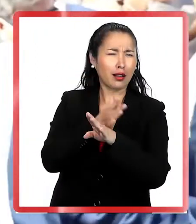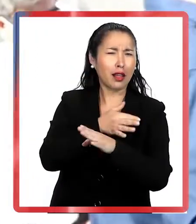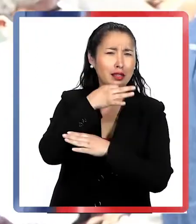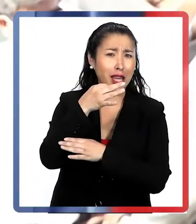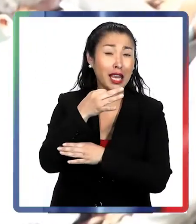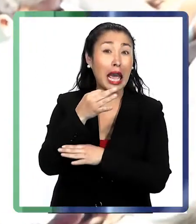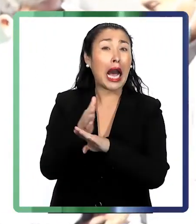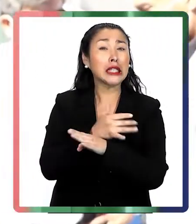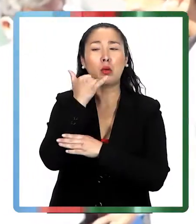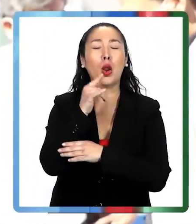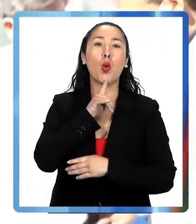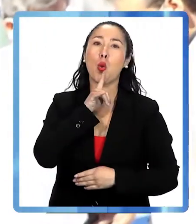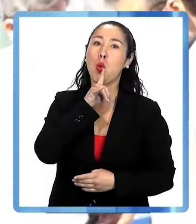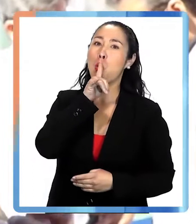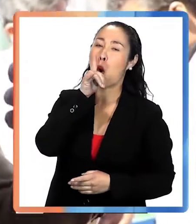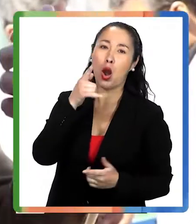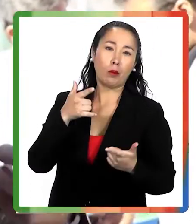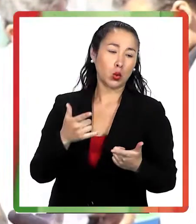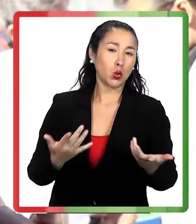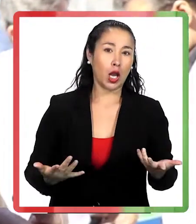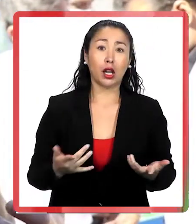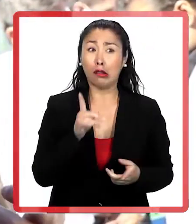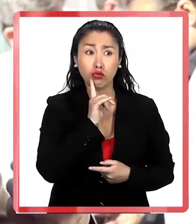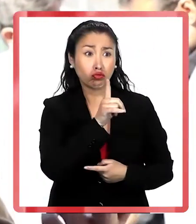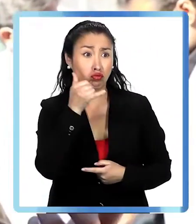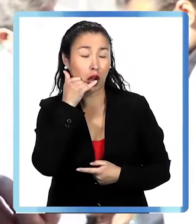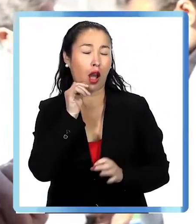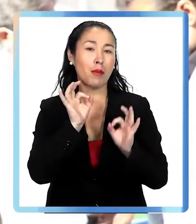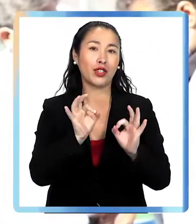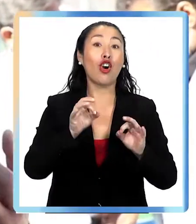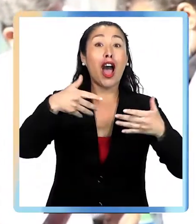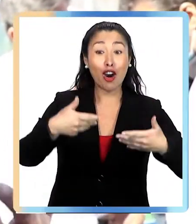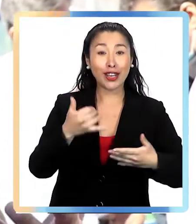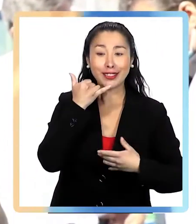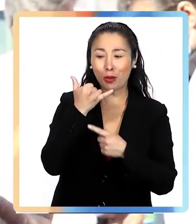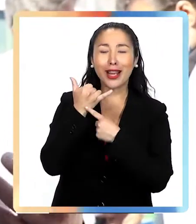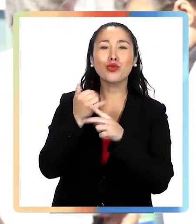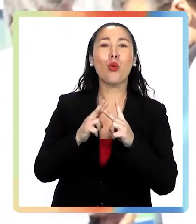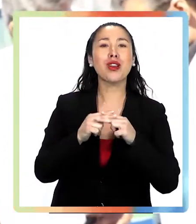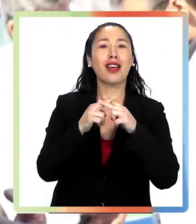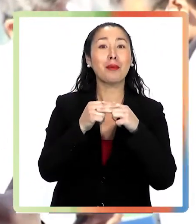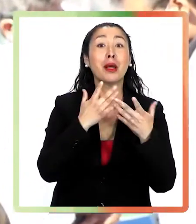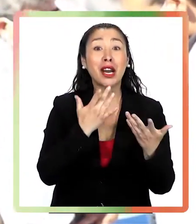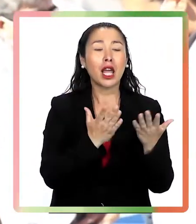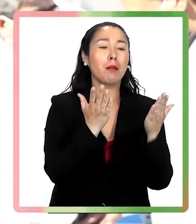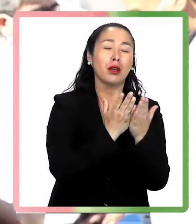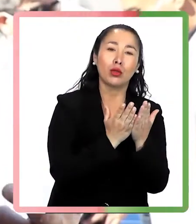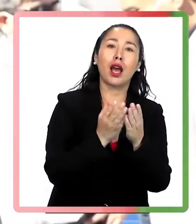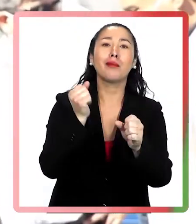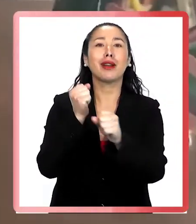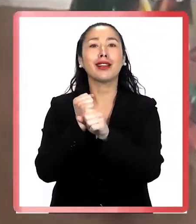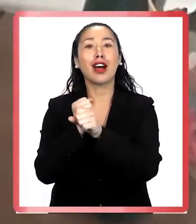ya, al principio era un lujo tenerlo, el que andaba con un celular espectacular, hoy día este celular se convierte en una herramienta de estudio,